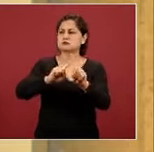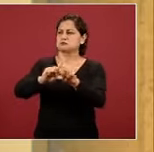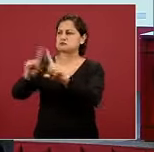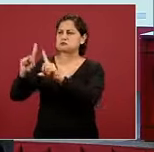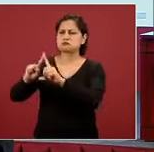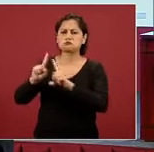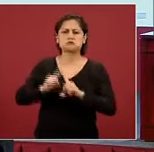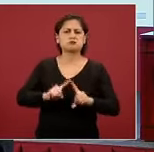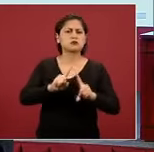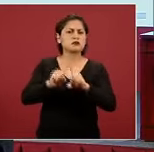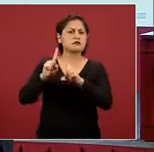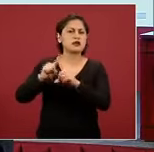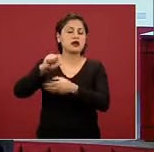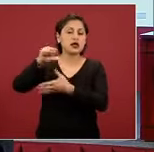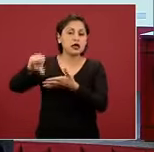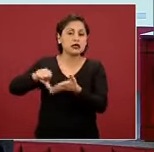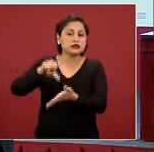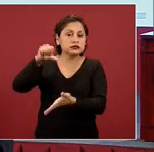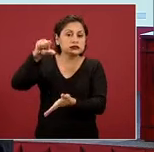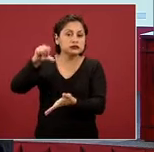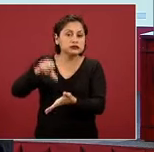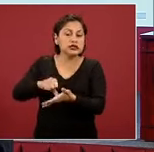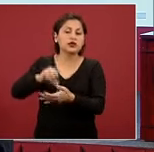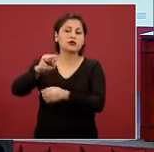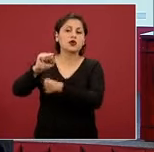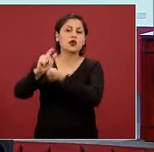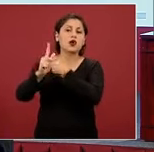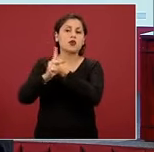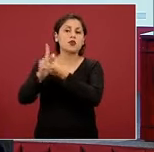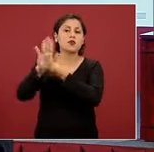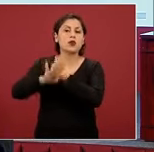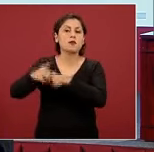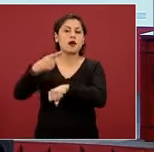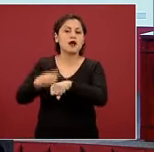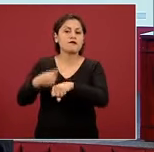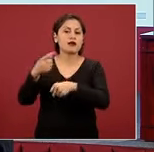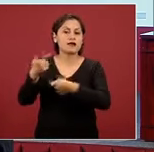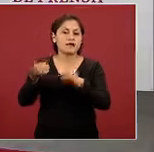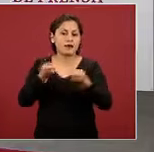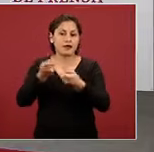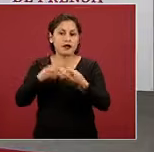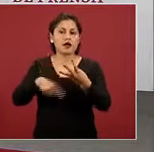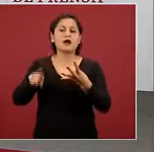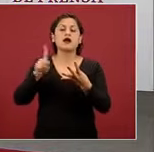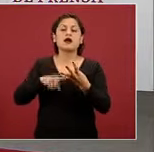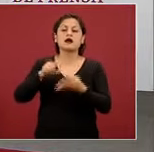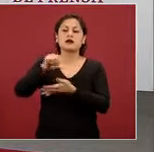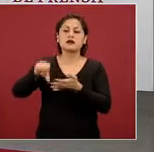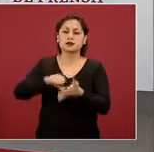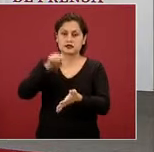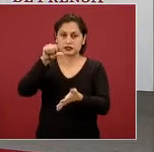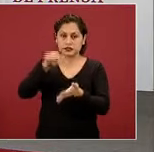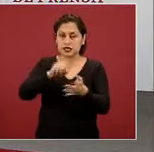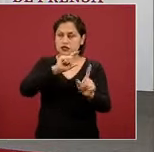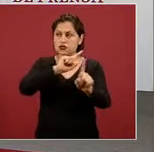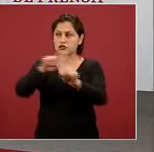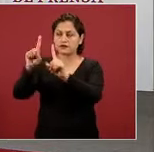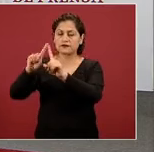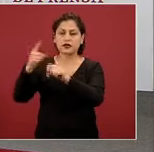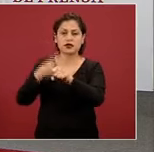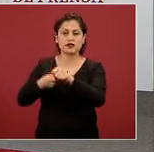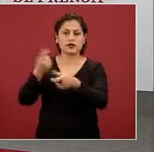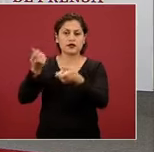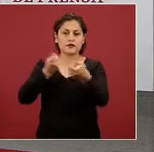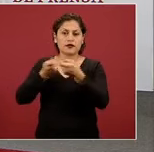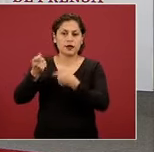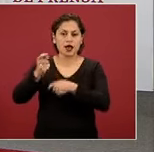agencias como el Centro Europeo de Control de Enfermedades, el Centro de Control de Enfermedades o los Centros de Control de Enfermedades de